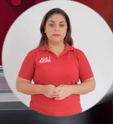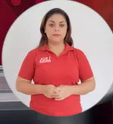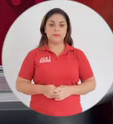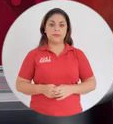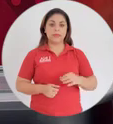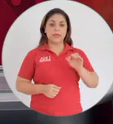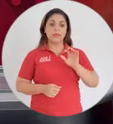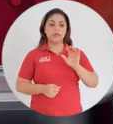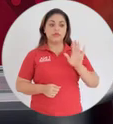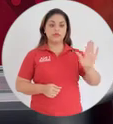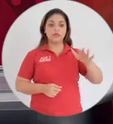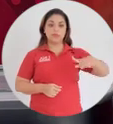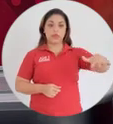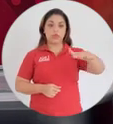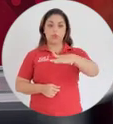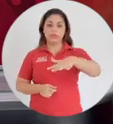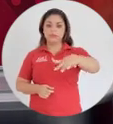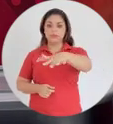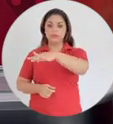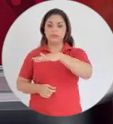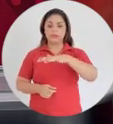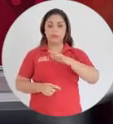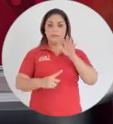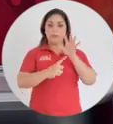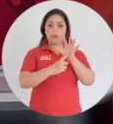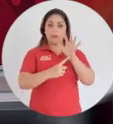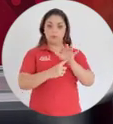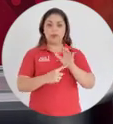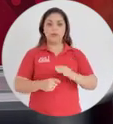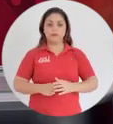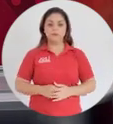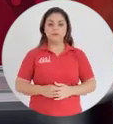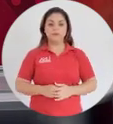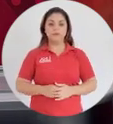en sus sectores populares